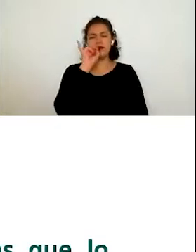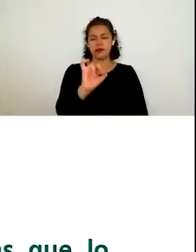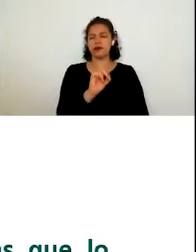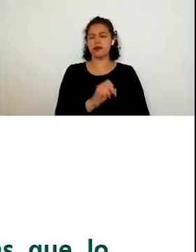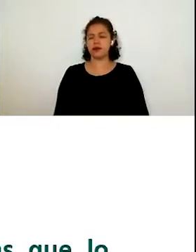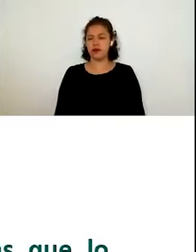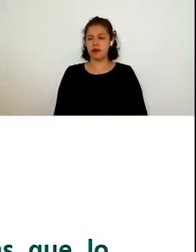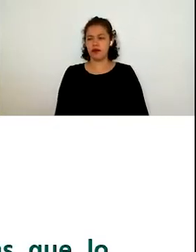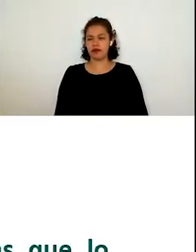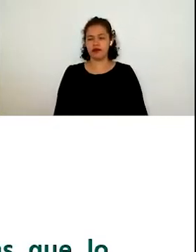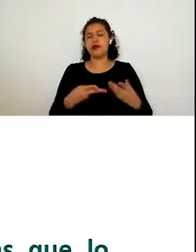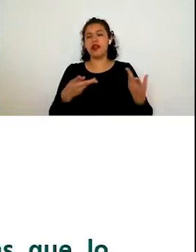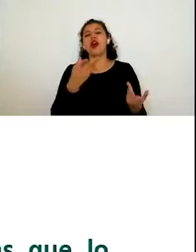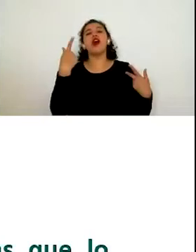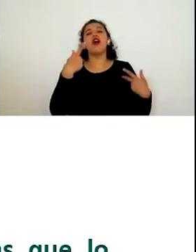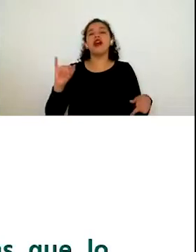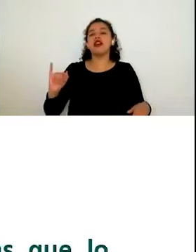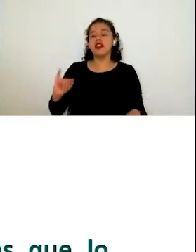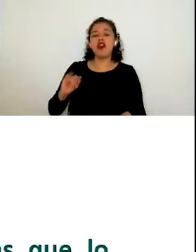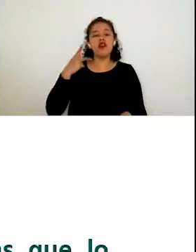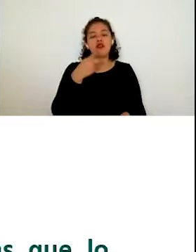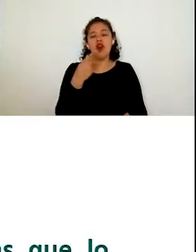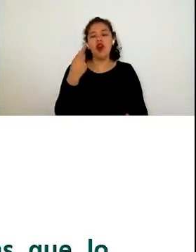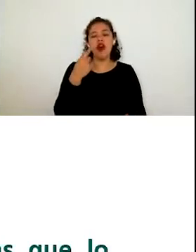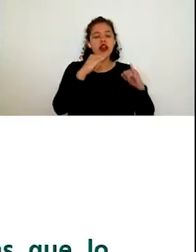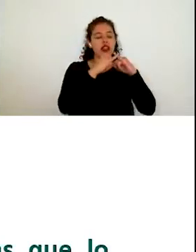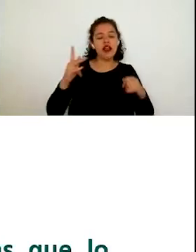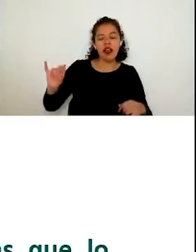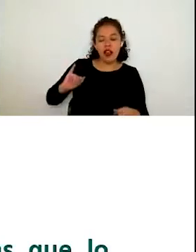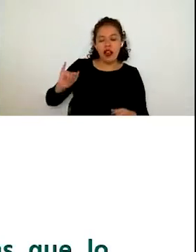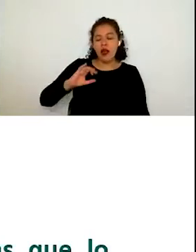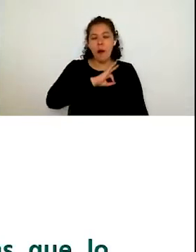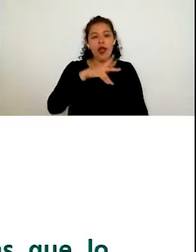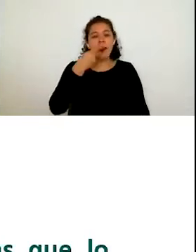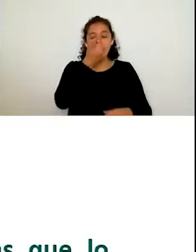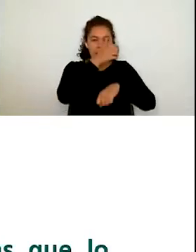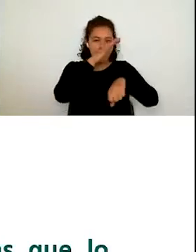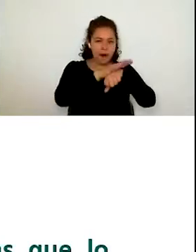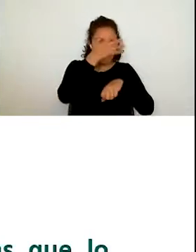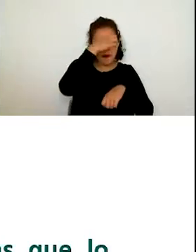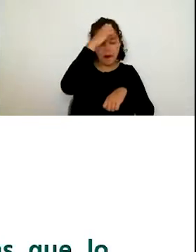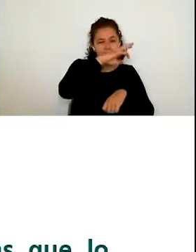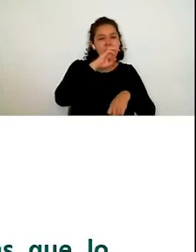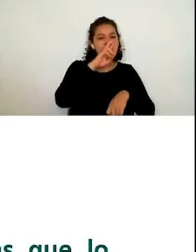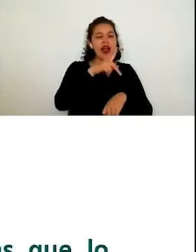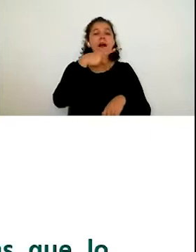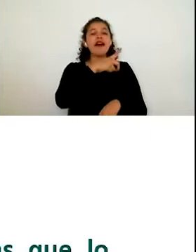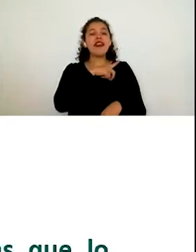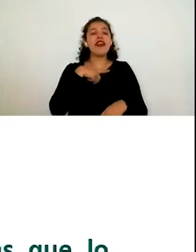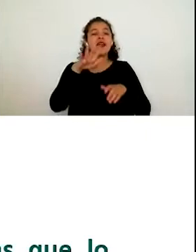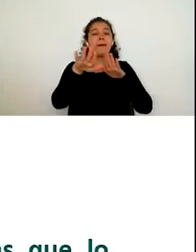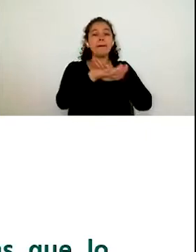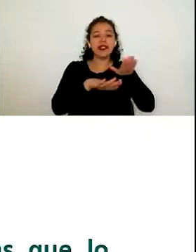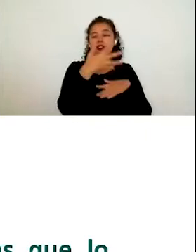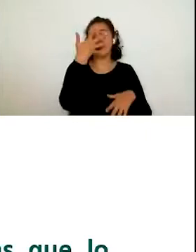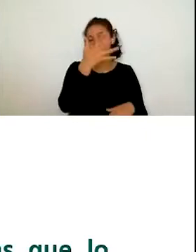integrarlo conforme a los intereses, conforme a la mejor administración que les lleve la experiencia, y